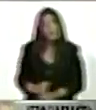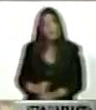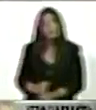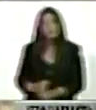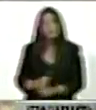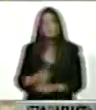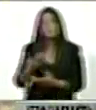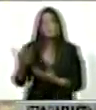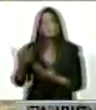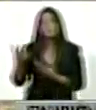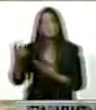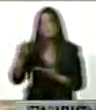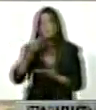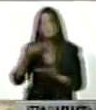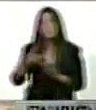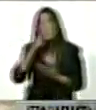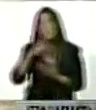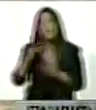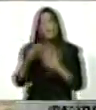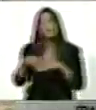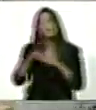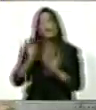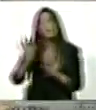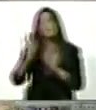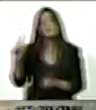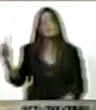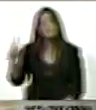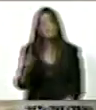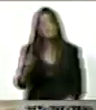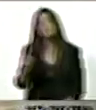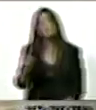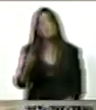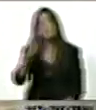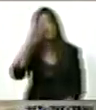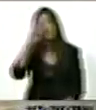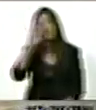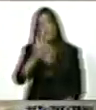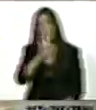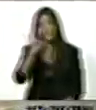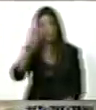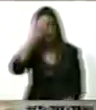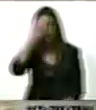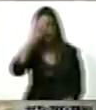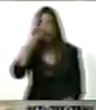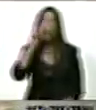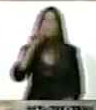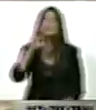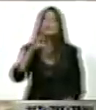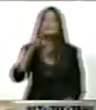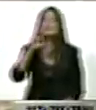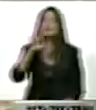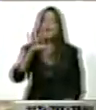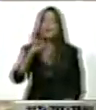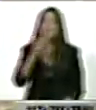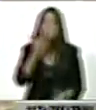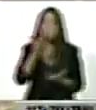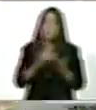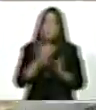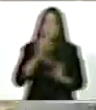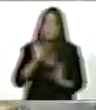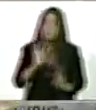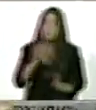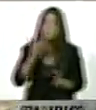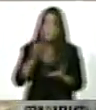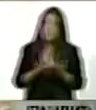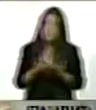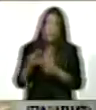que hiciera el delegado especial del Vaticano, del Papa Francisco, Monseñor Chelli, de una propuesta de